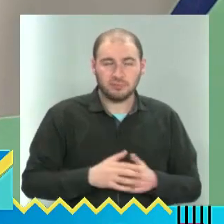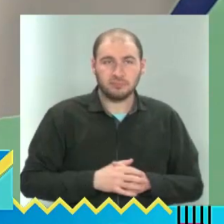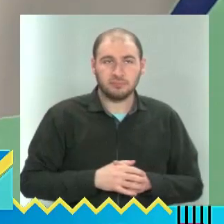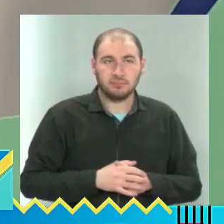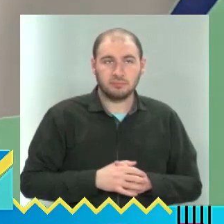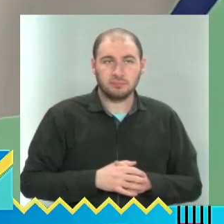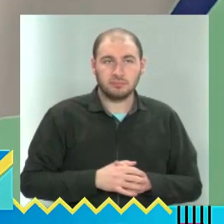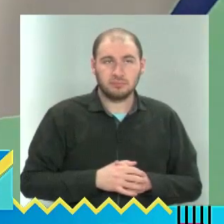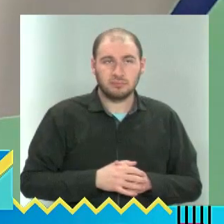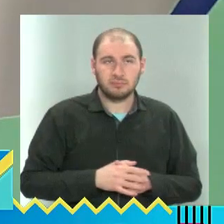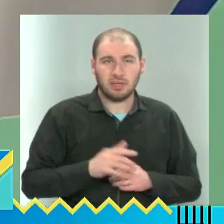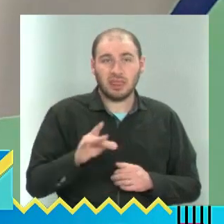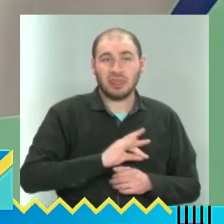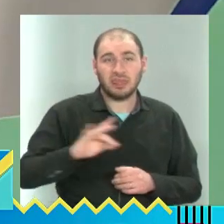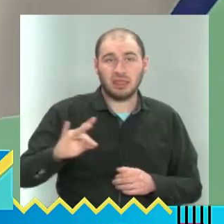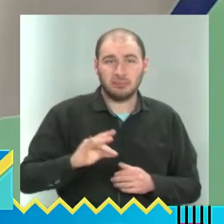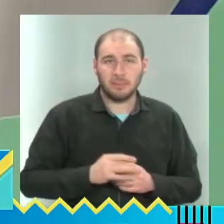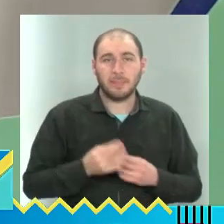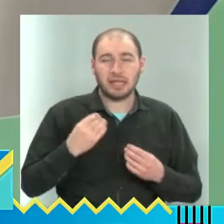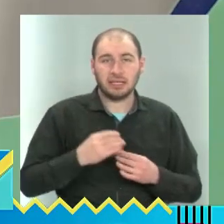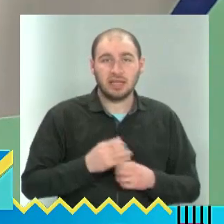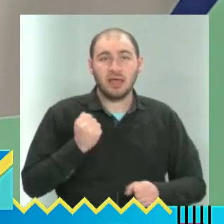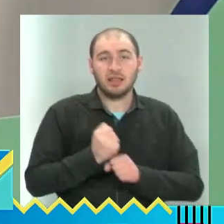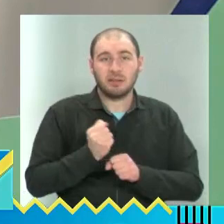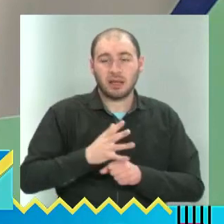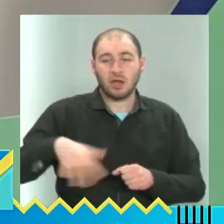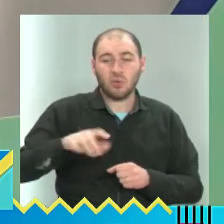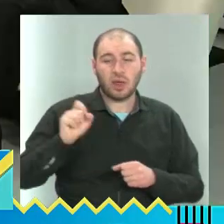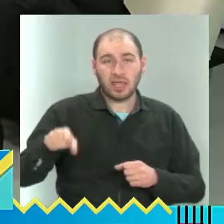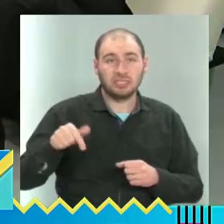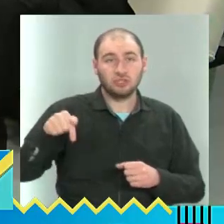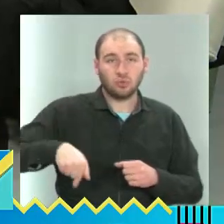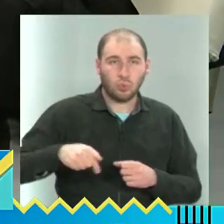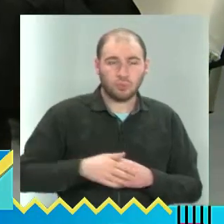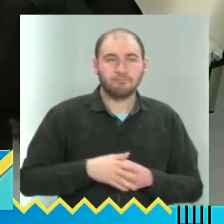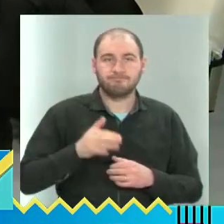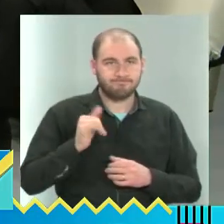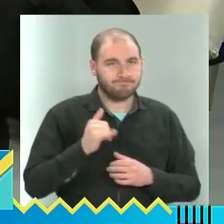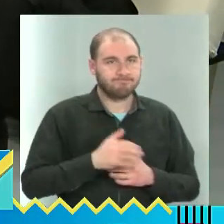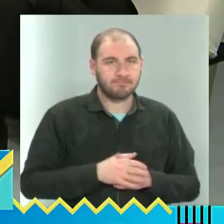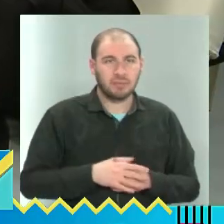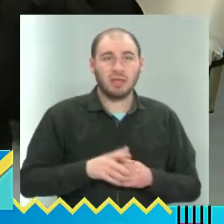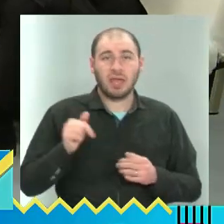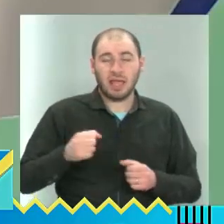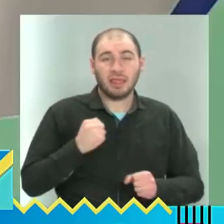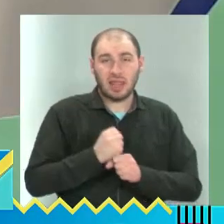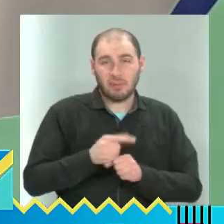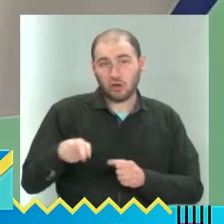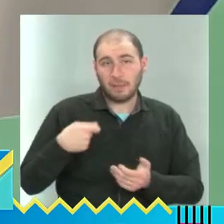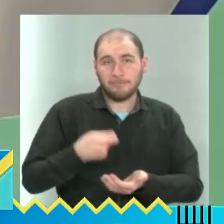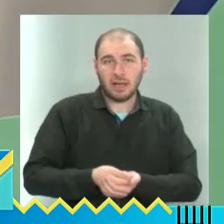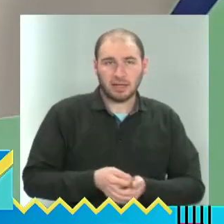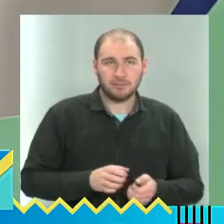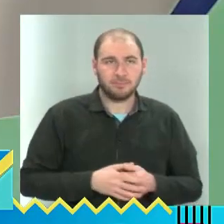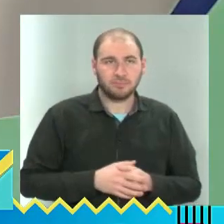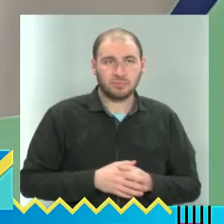entonces quedaba endeudada para trabajar allá. Claro, comenzaba la red. Exactamente, y con el trabajo iba a pagar. Y